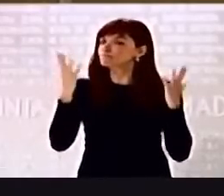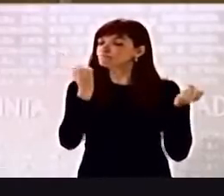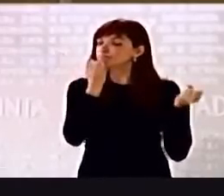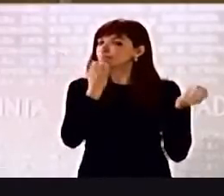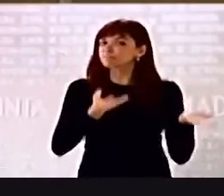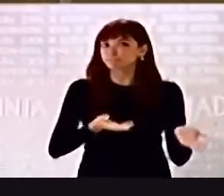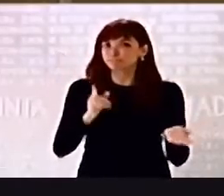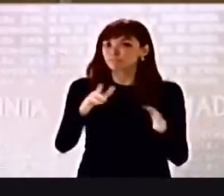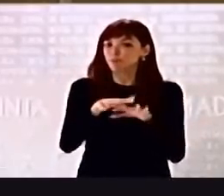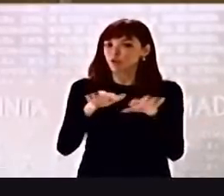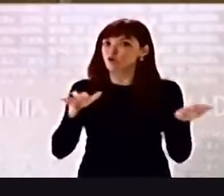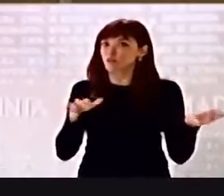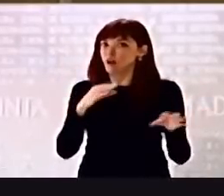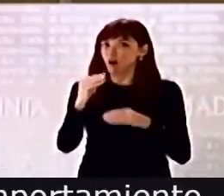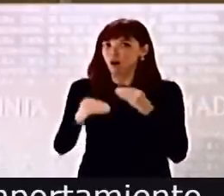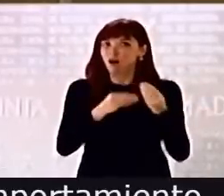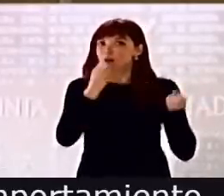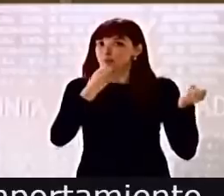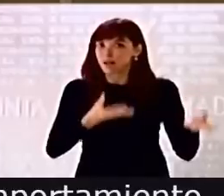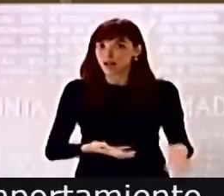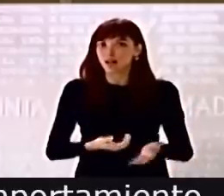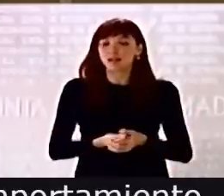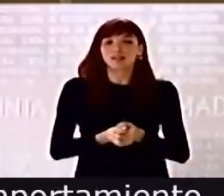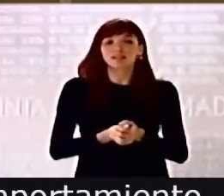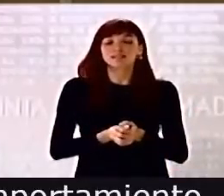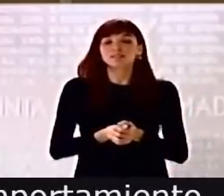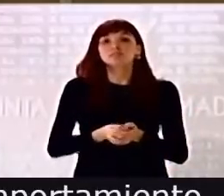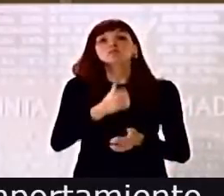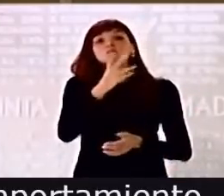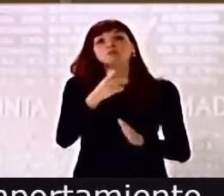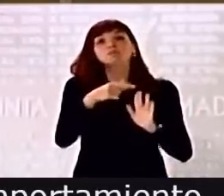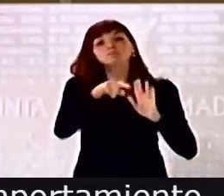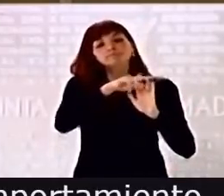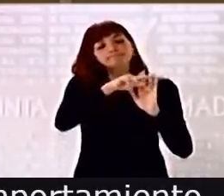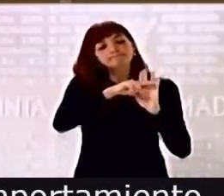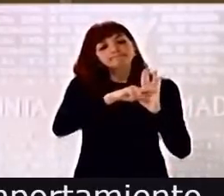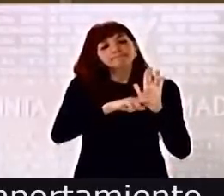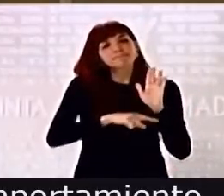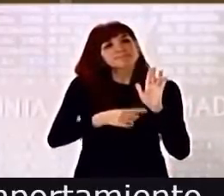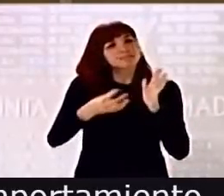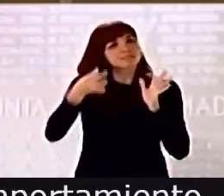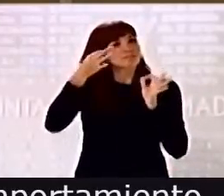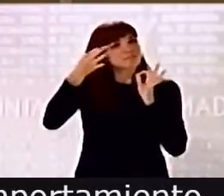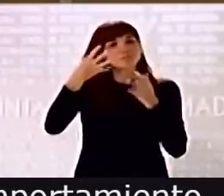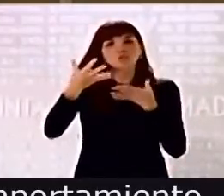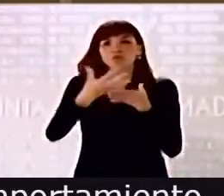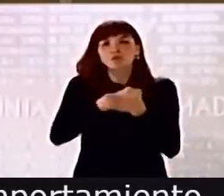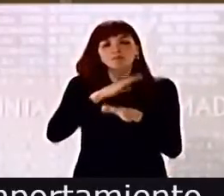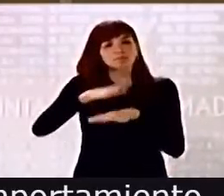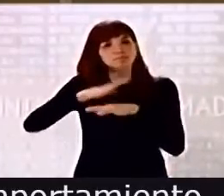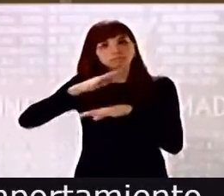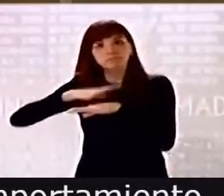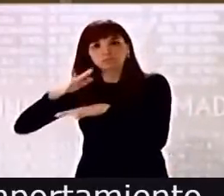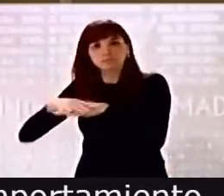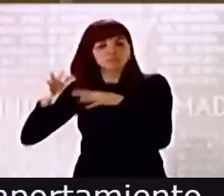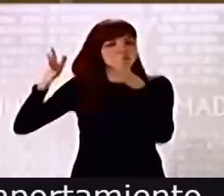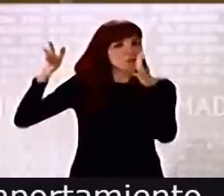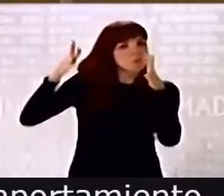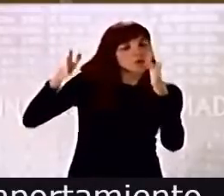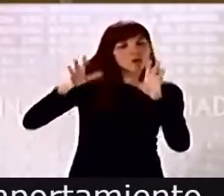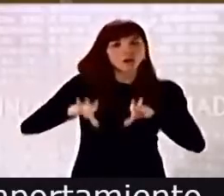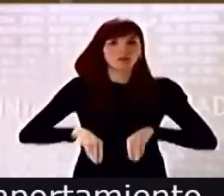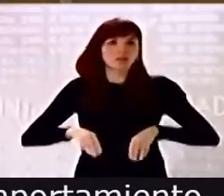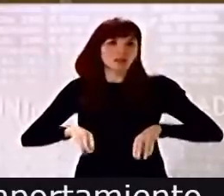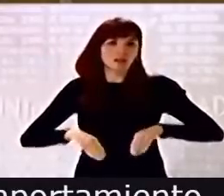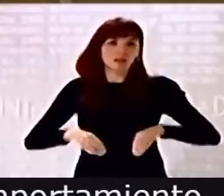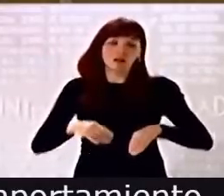ejemplar, en su mayoría, en el cumplimiento de todas las medidas y de todas las recomendaciones que se le hace